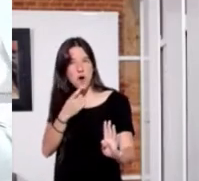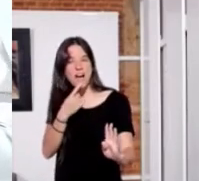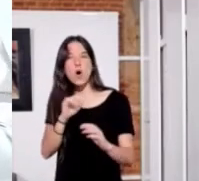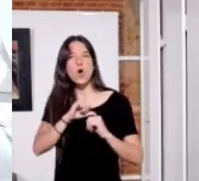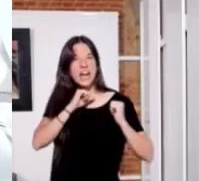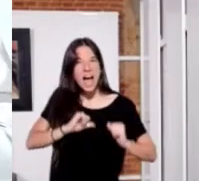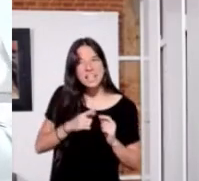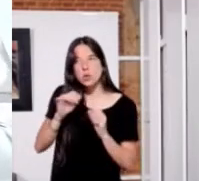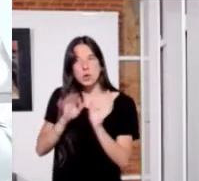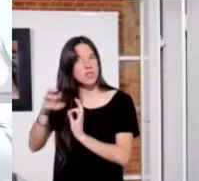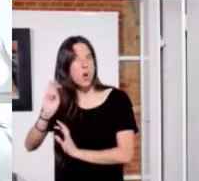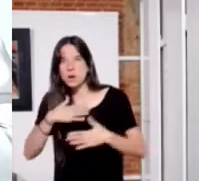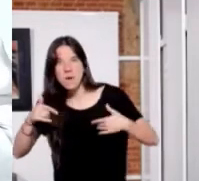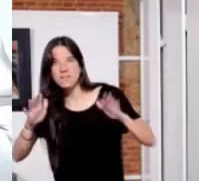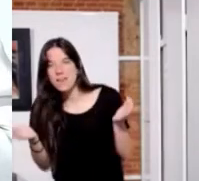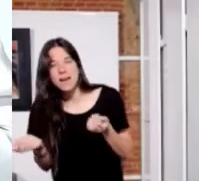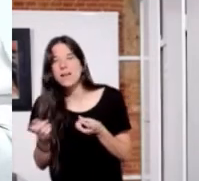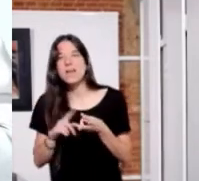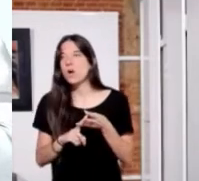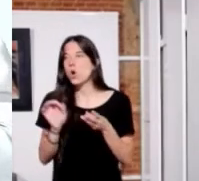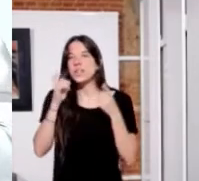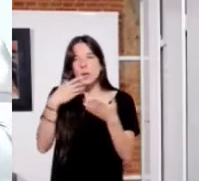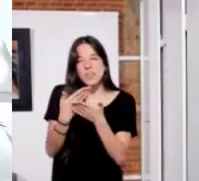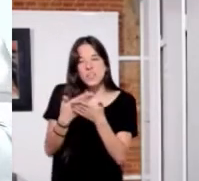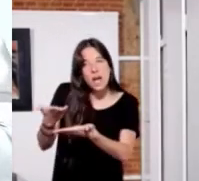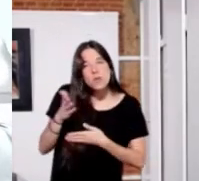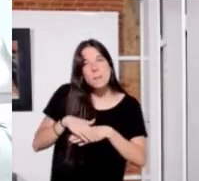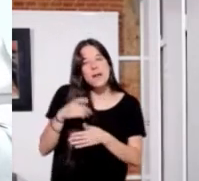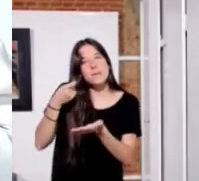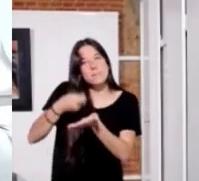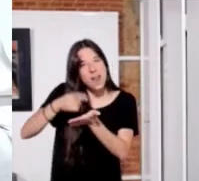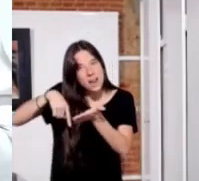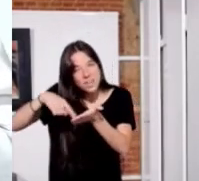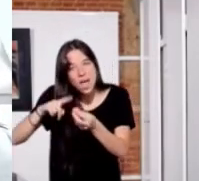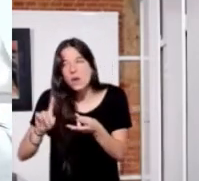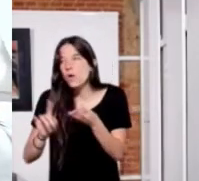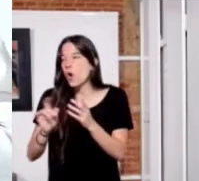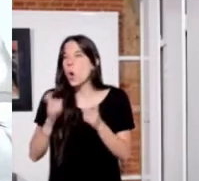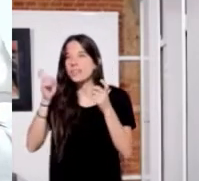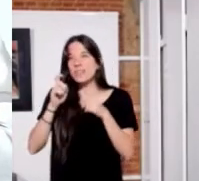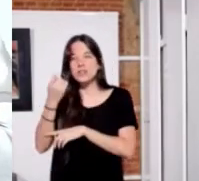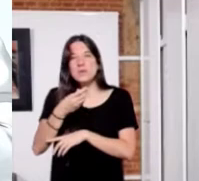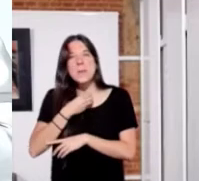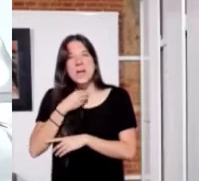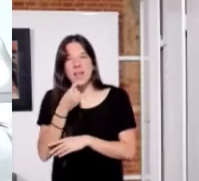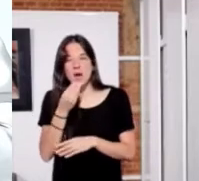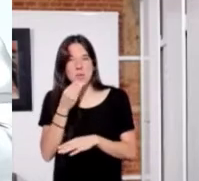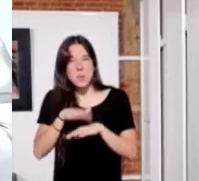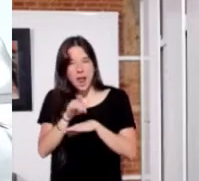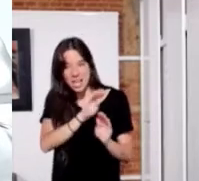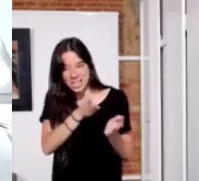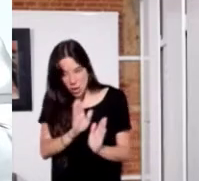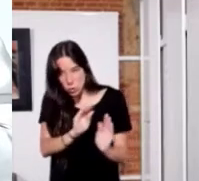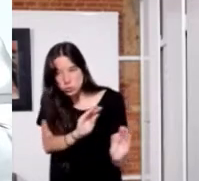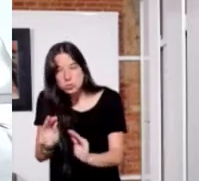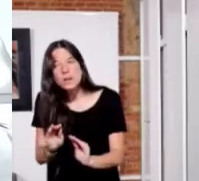cualquier otra organización, tratando de pedir ayuda para pagar el piso, tratando de tener una beca de comedor para sus hijos. Ahí